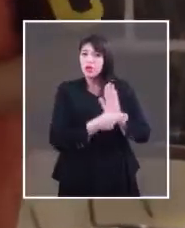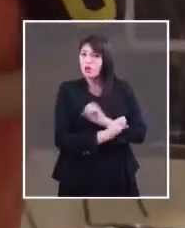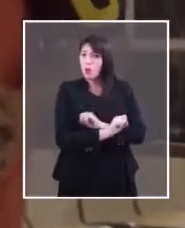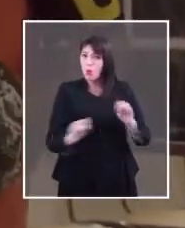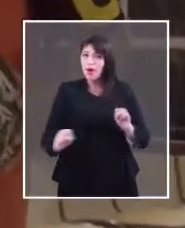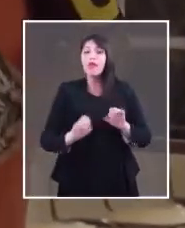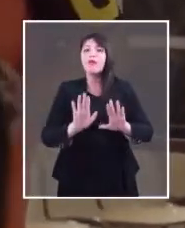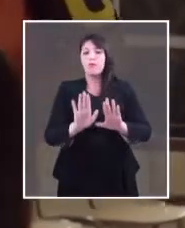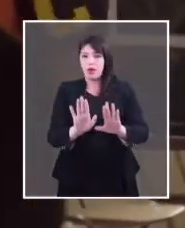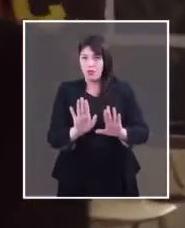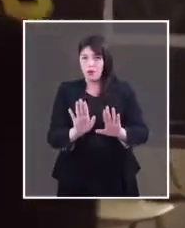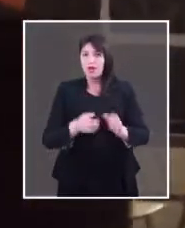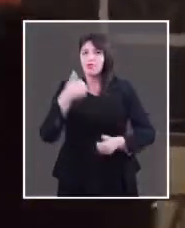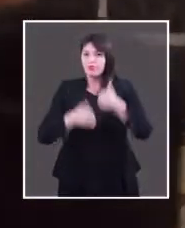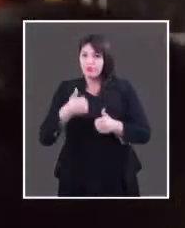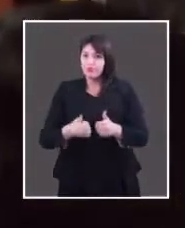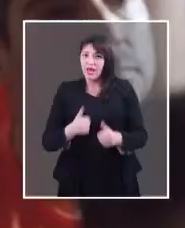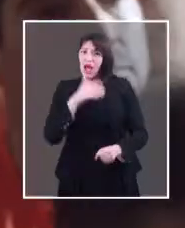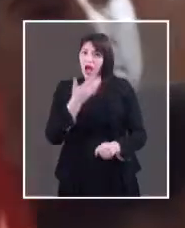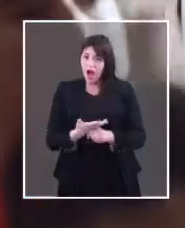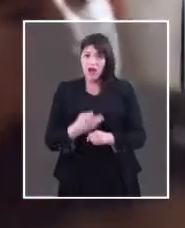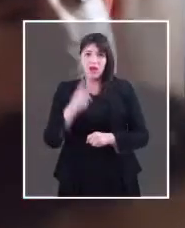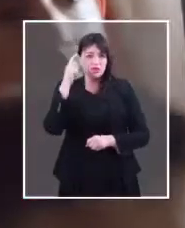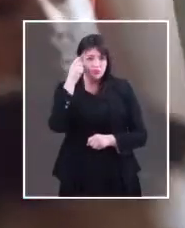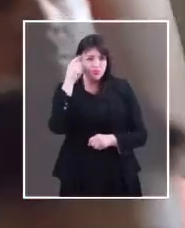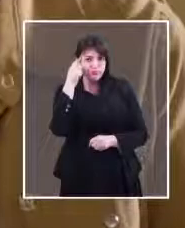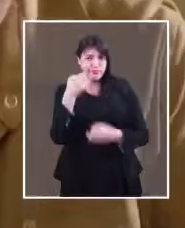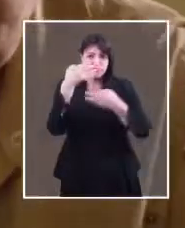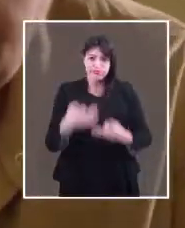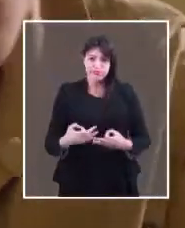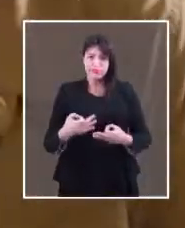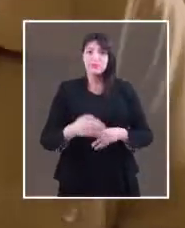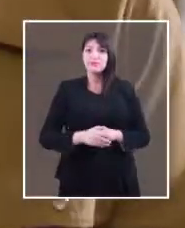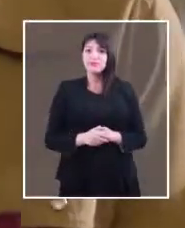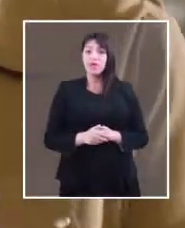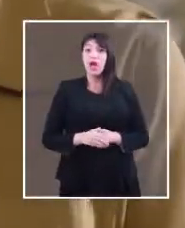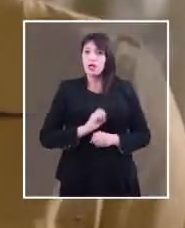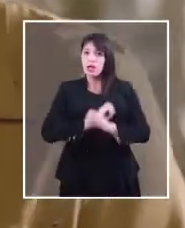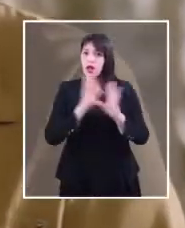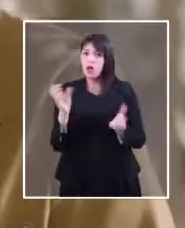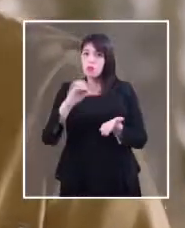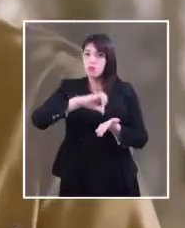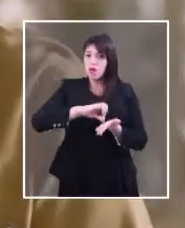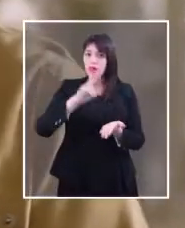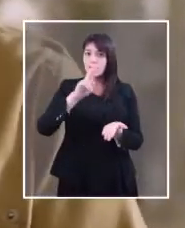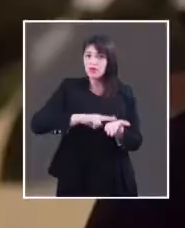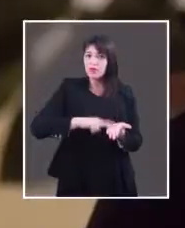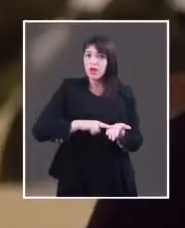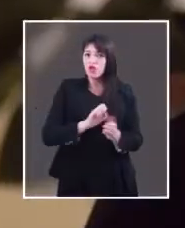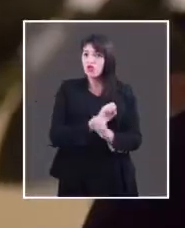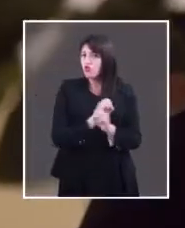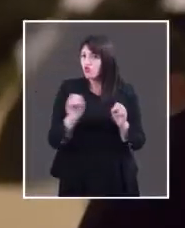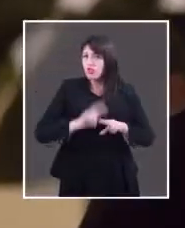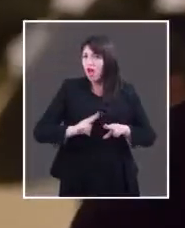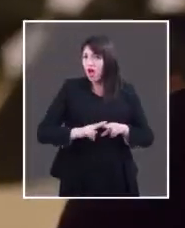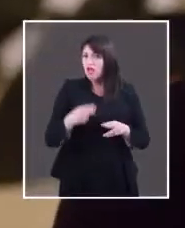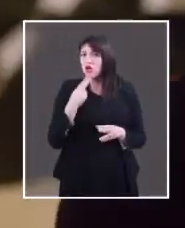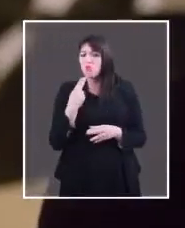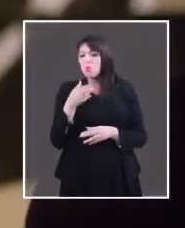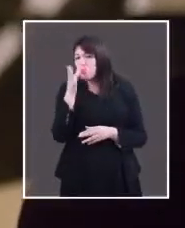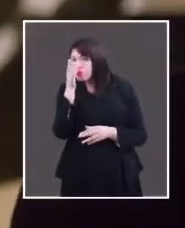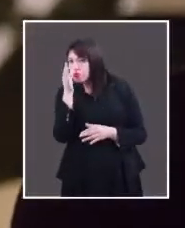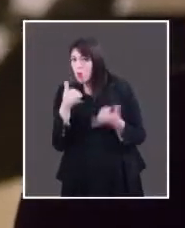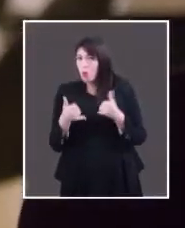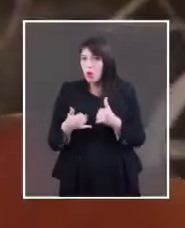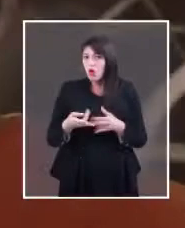Los partidos hay que jugarlos. ¡Esa es la actitud! Hay que tener convicción, ¿no? ¡Sí! Hay que dejarle en claro que un país de verdad no se hace jugando con los